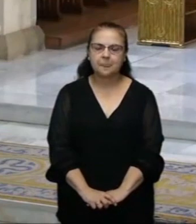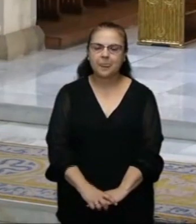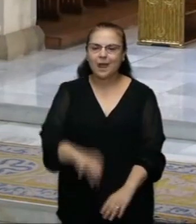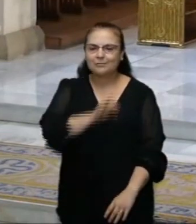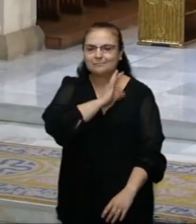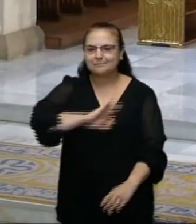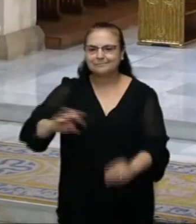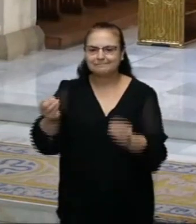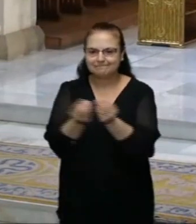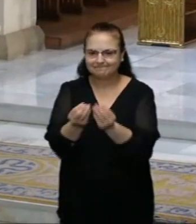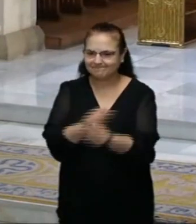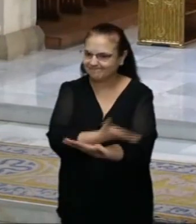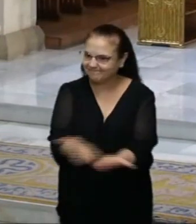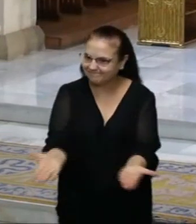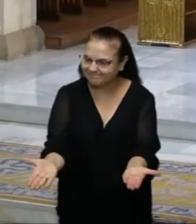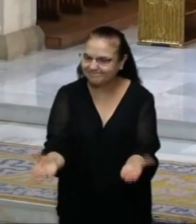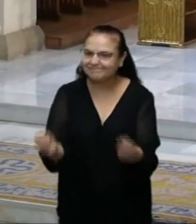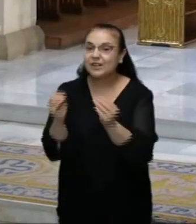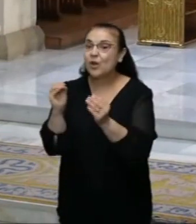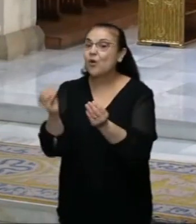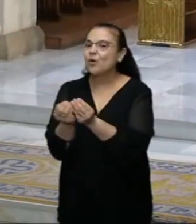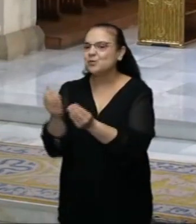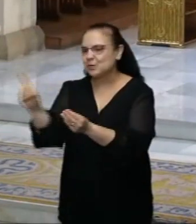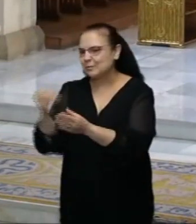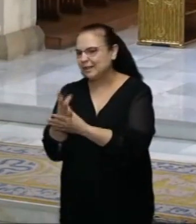El Señor esté con vosotros.